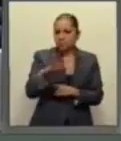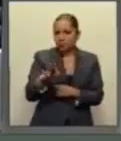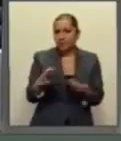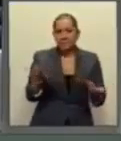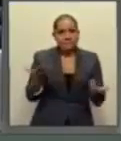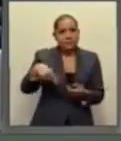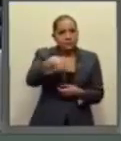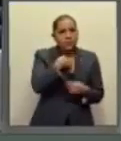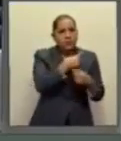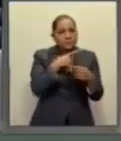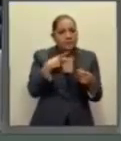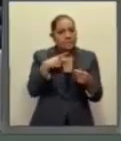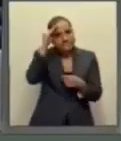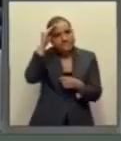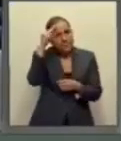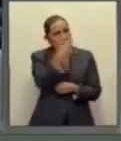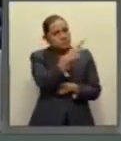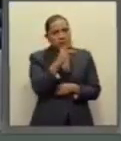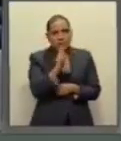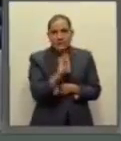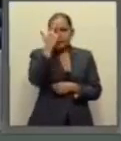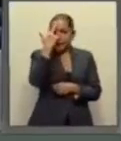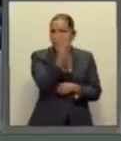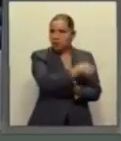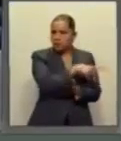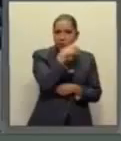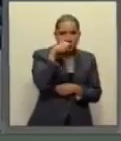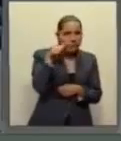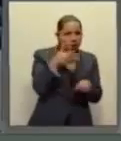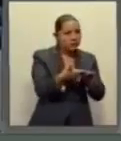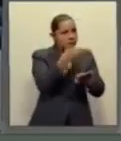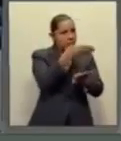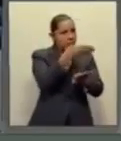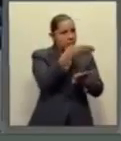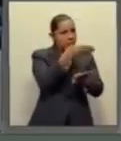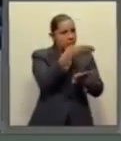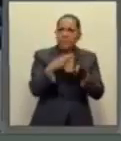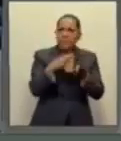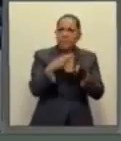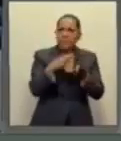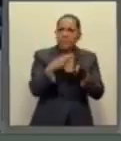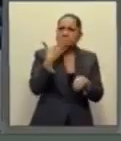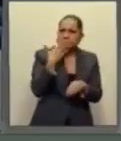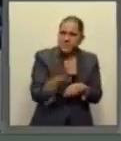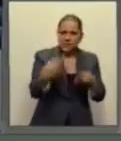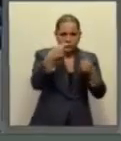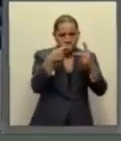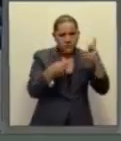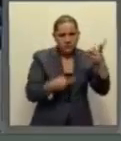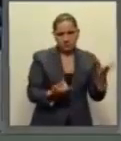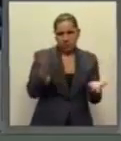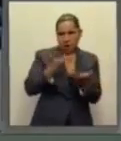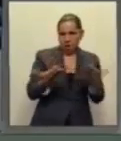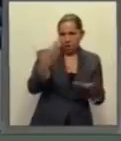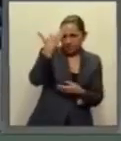no echándolo por tierra, principios tan importantes como el Estado laico, desterrando la corrupción y respetando el Estado